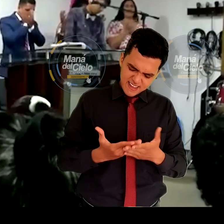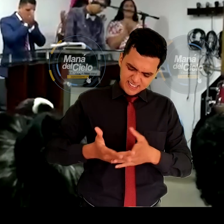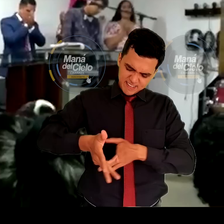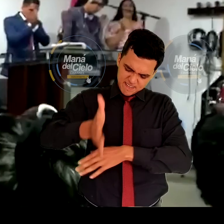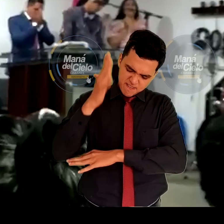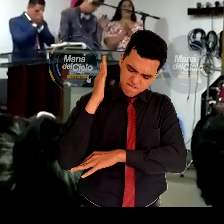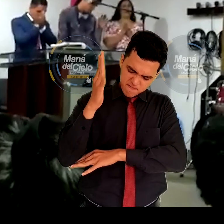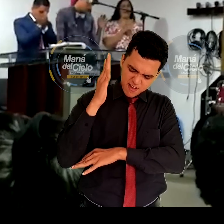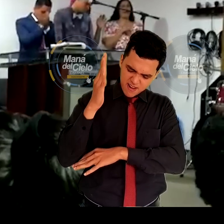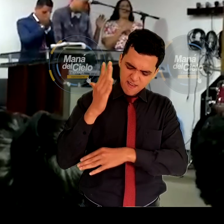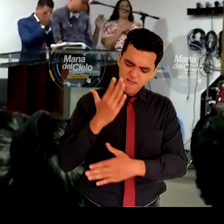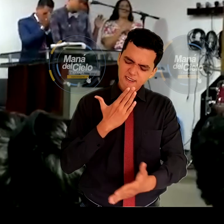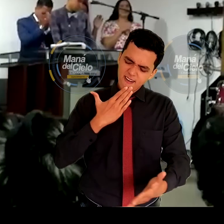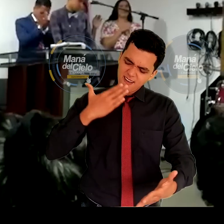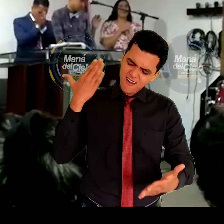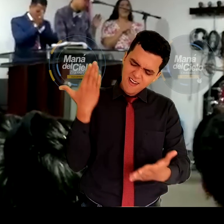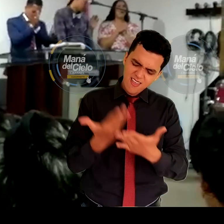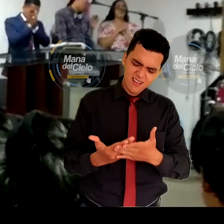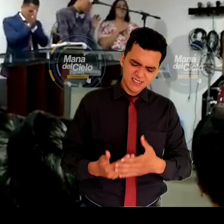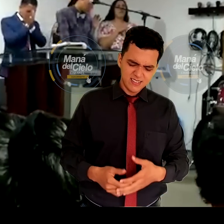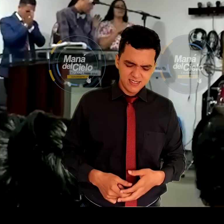te damos gracias por tu palabra.